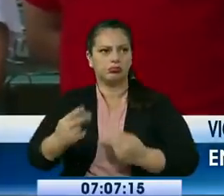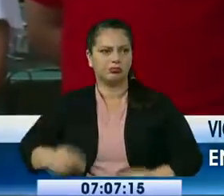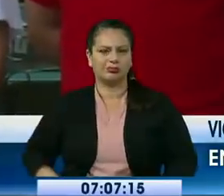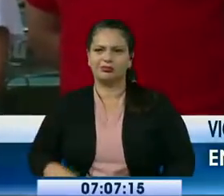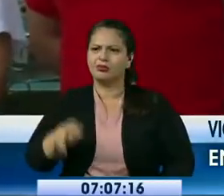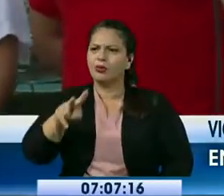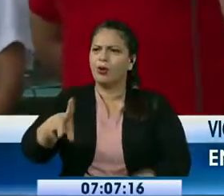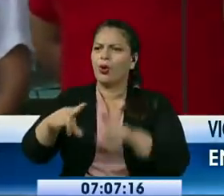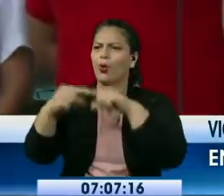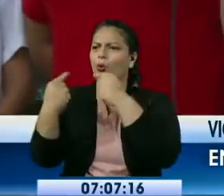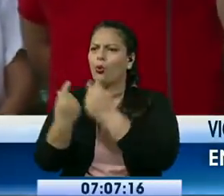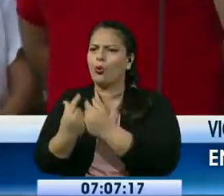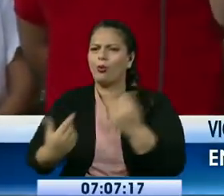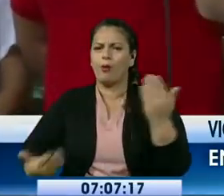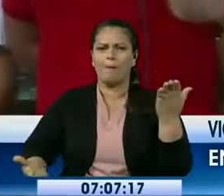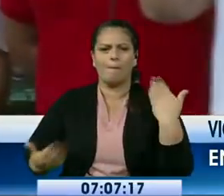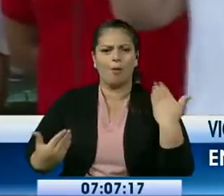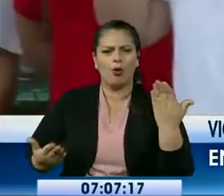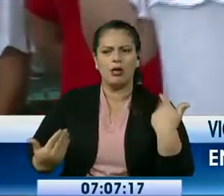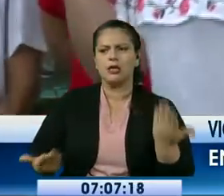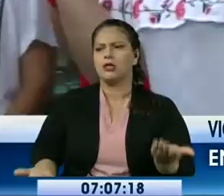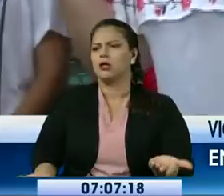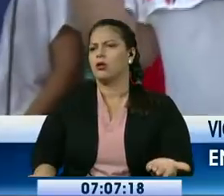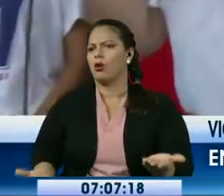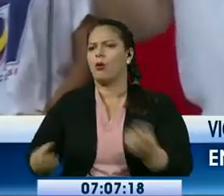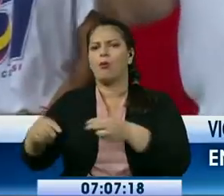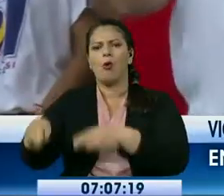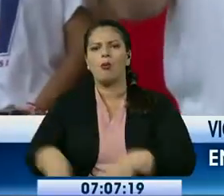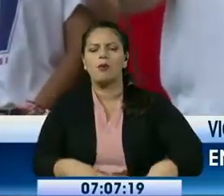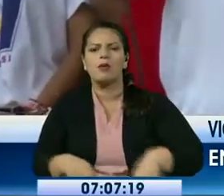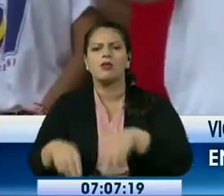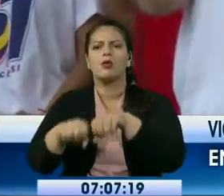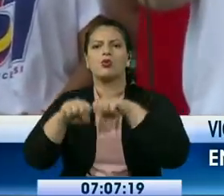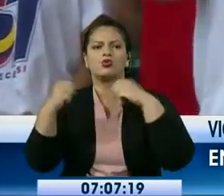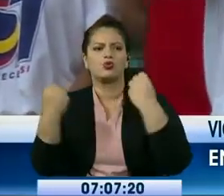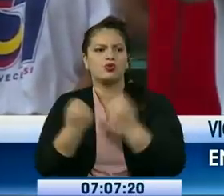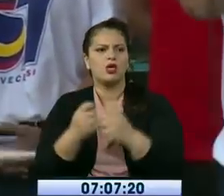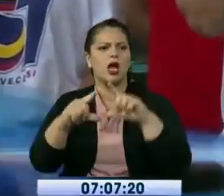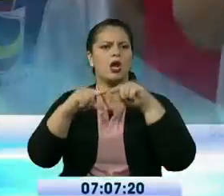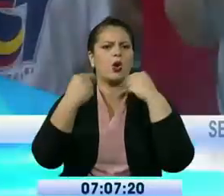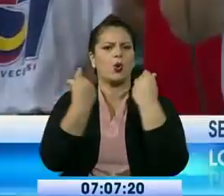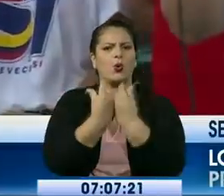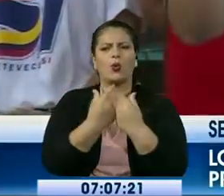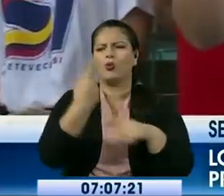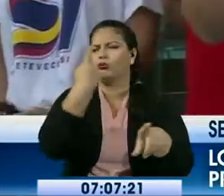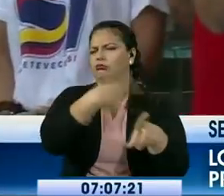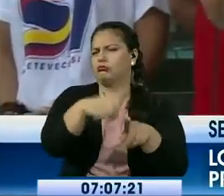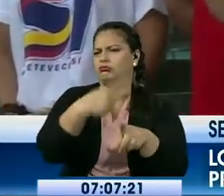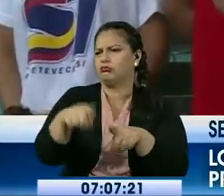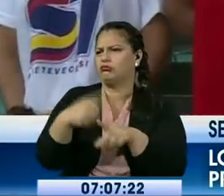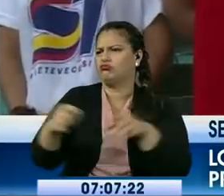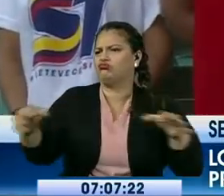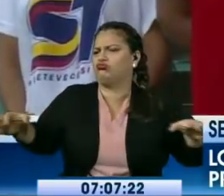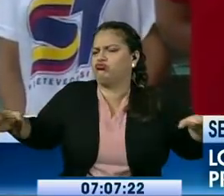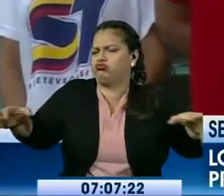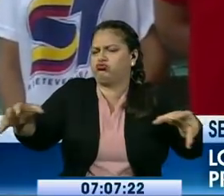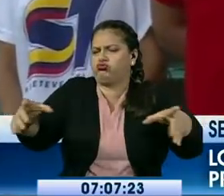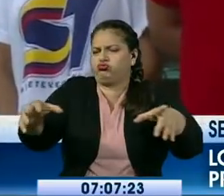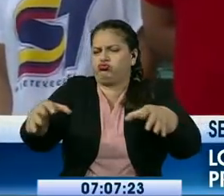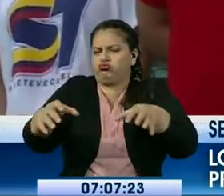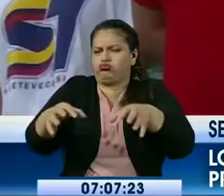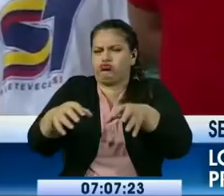organizaciones políticas, movimientos sociales, gremiales, colectivos ciudadanos,